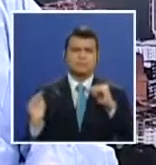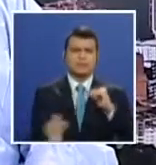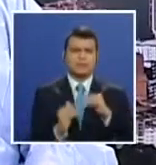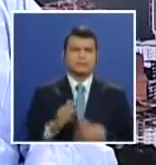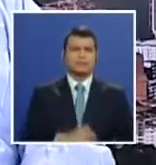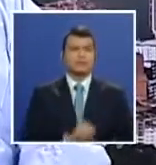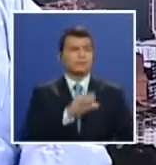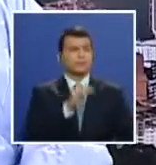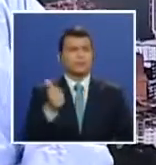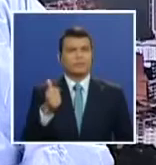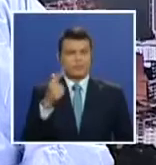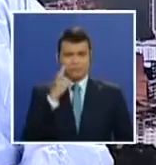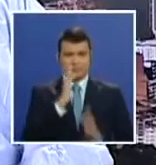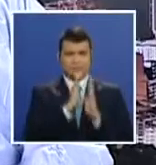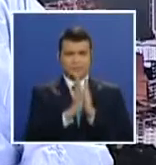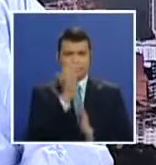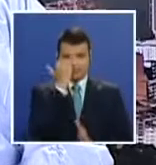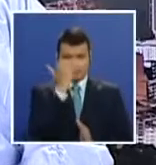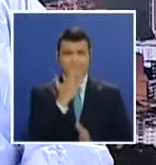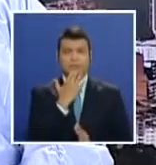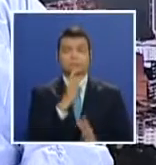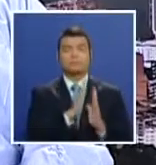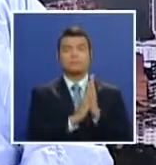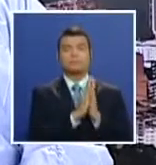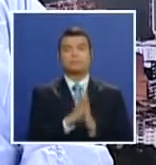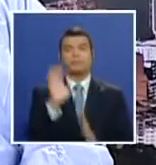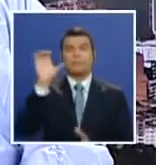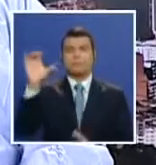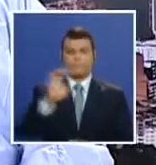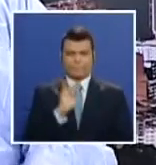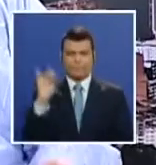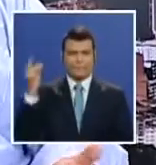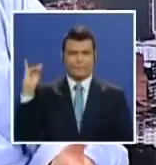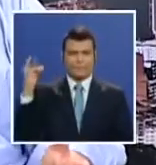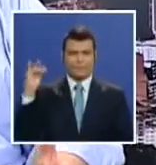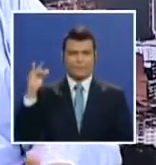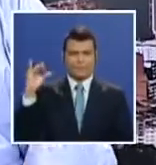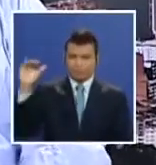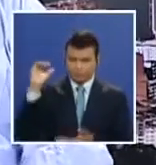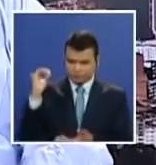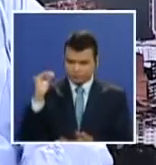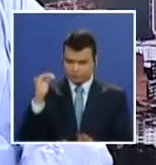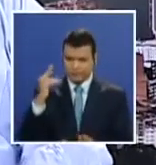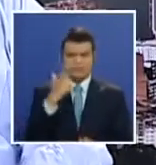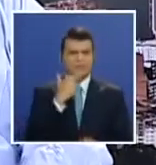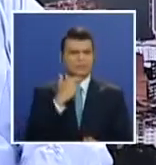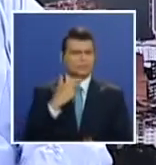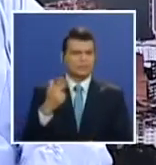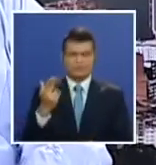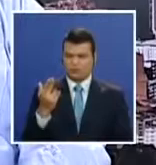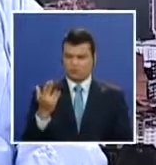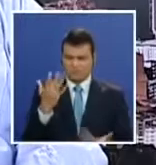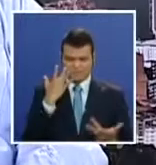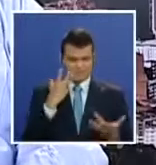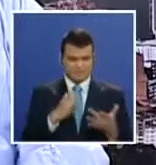boliviana pues bien que no es apta para el consumo más muy bien pues ya venimos a hablar de